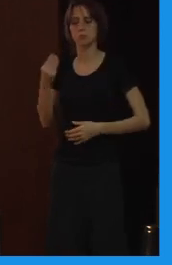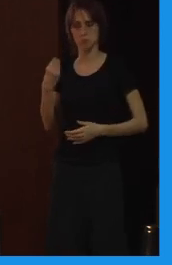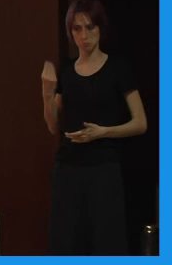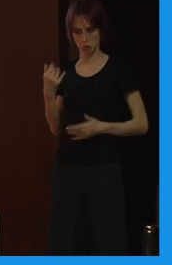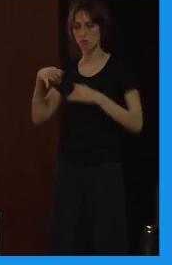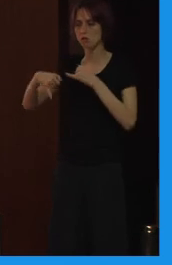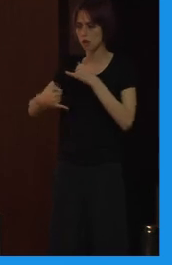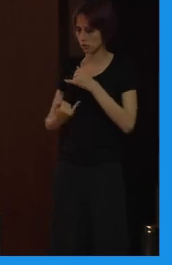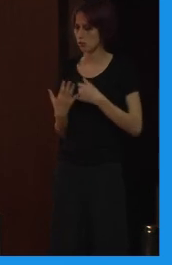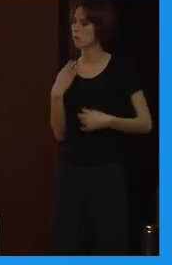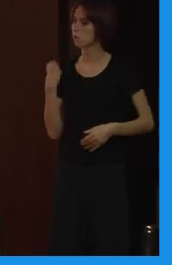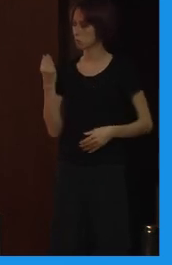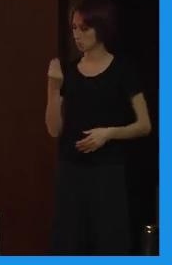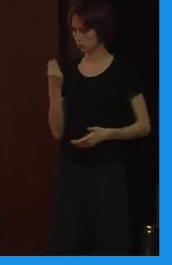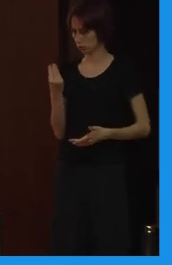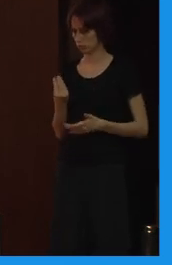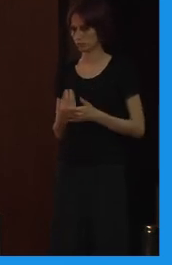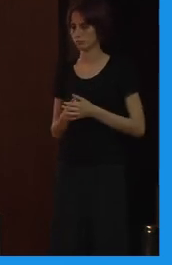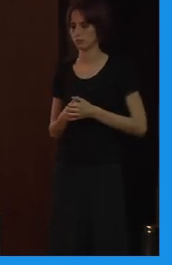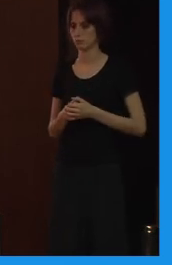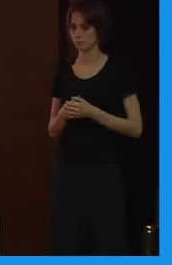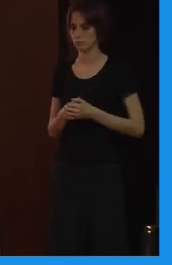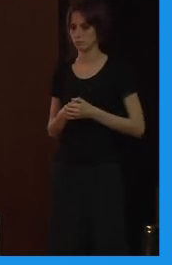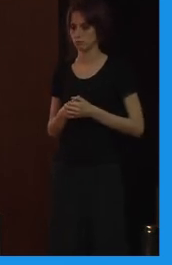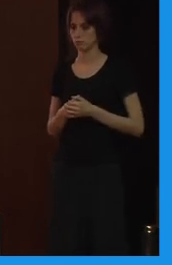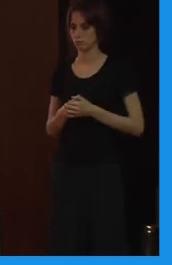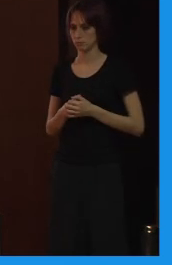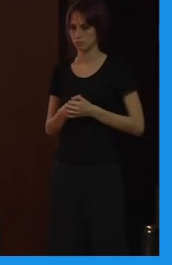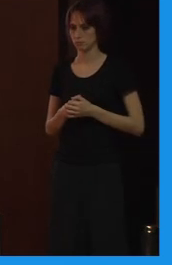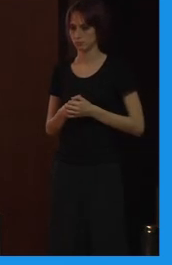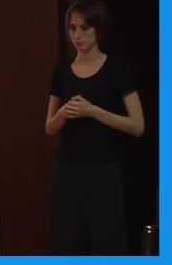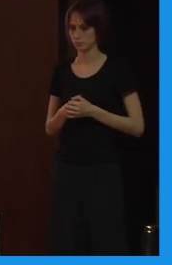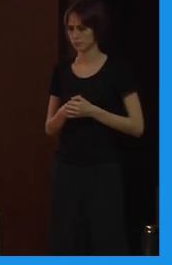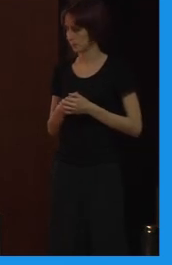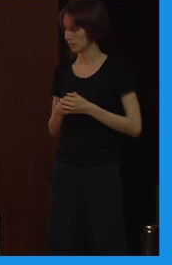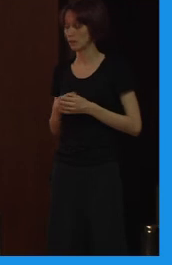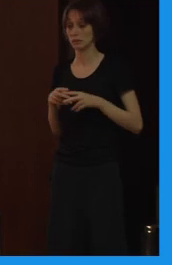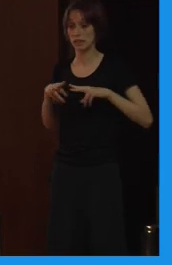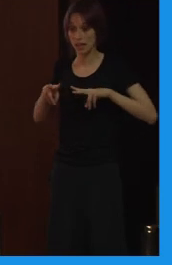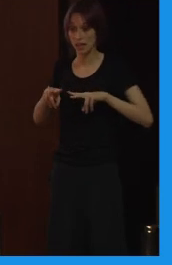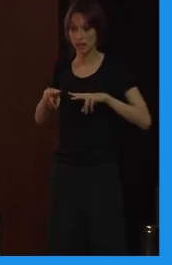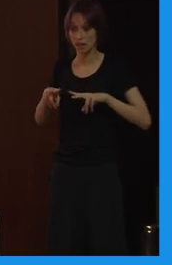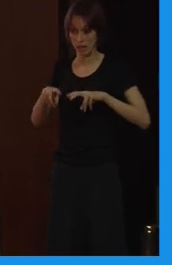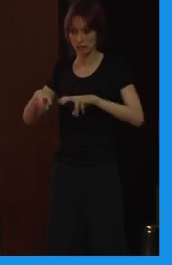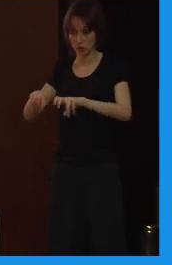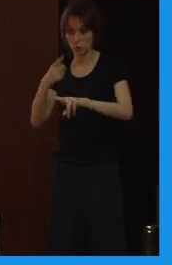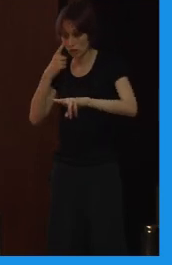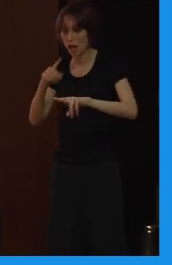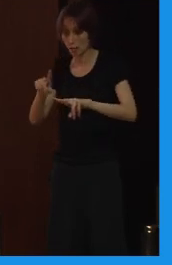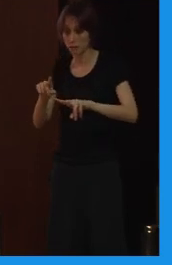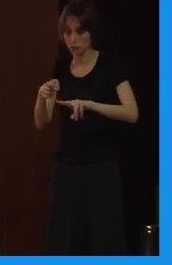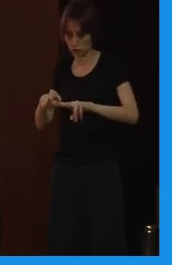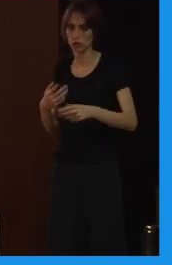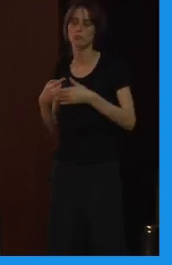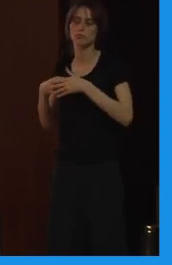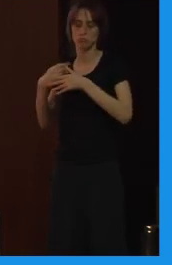Que tengáis claro que los síntomas de depresión, por lo menos eso es lo que han visto los trabajos. Si el paciente tiene sobrepeso u obesidad,